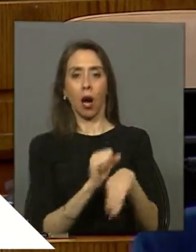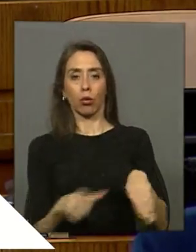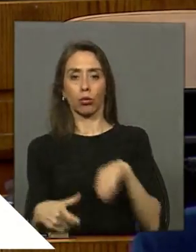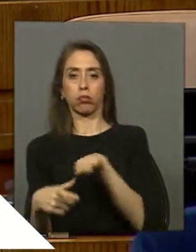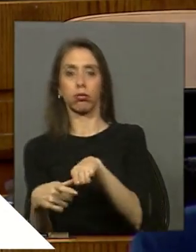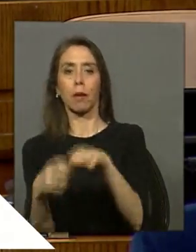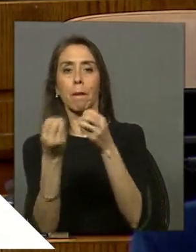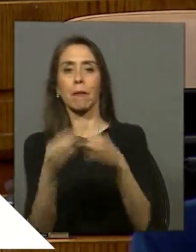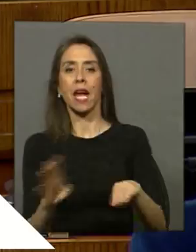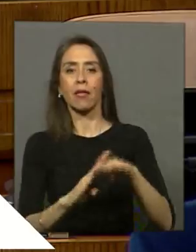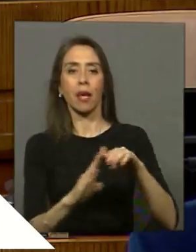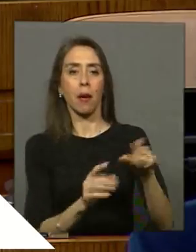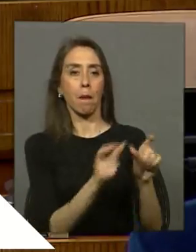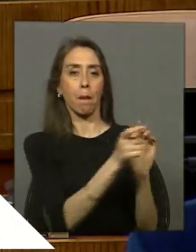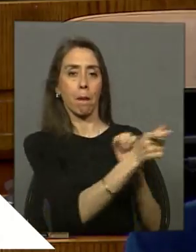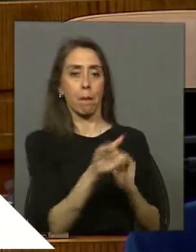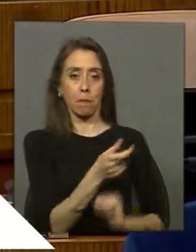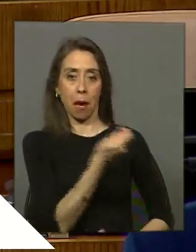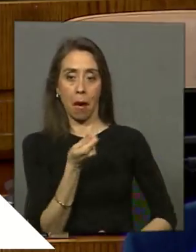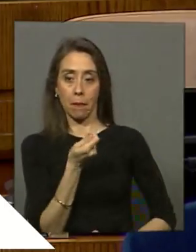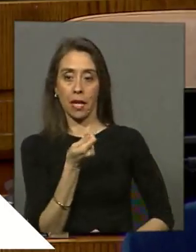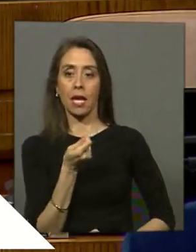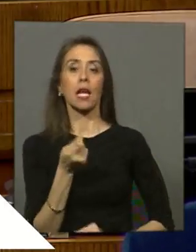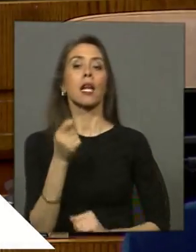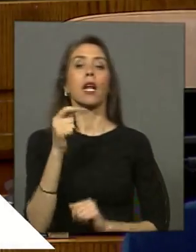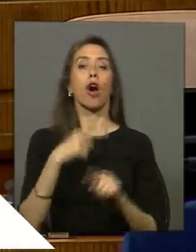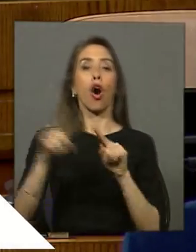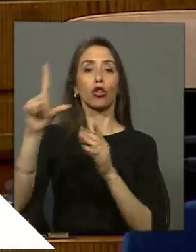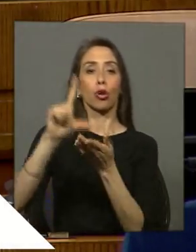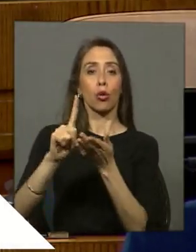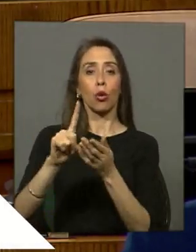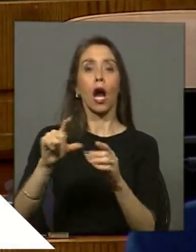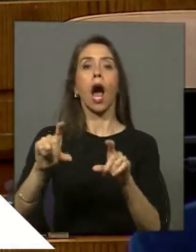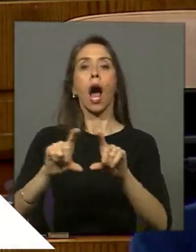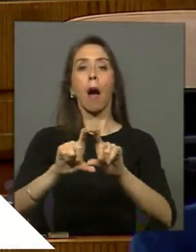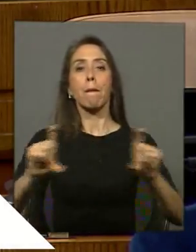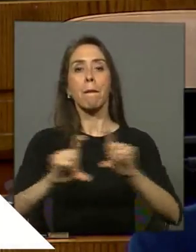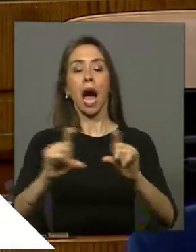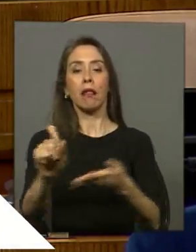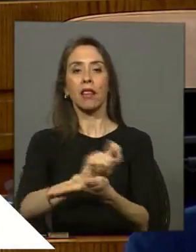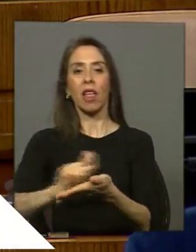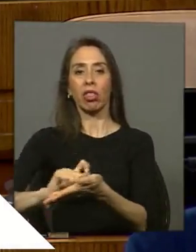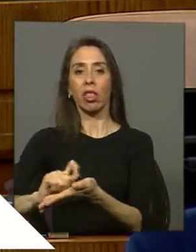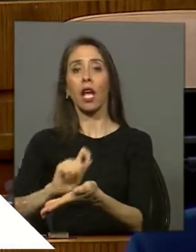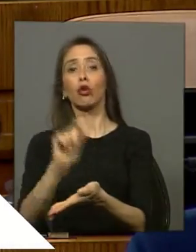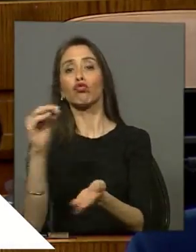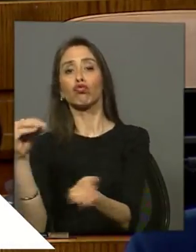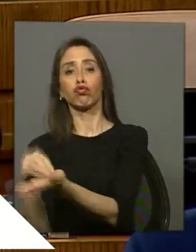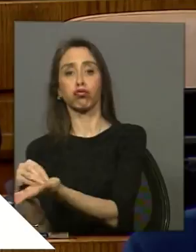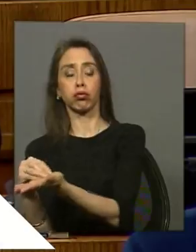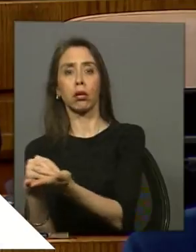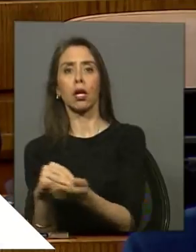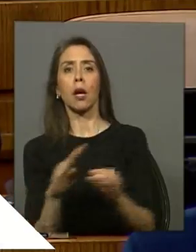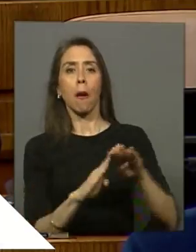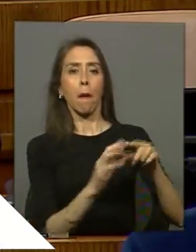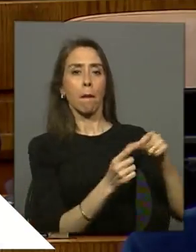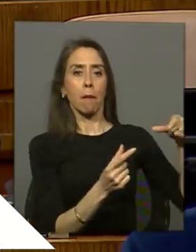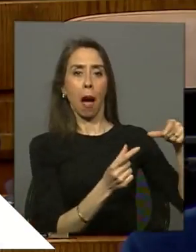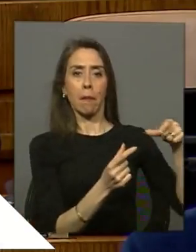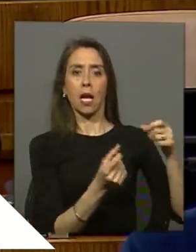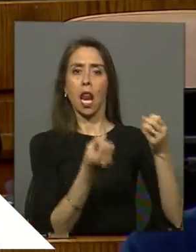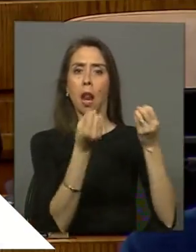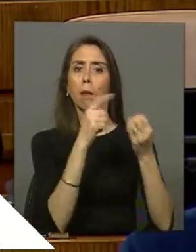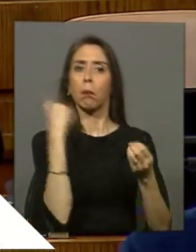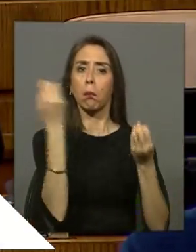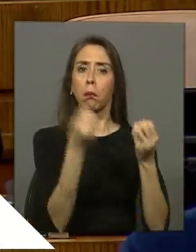especialmente los que son más caros usted va le toma la patente se le pierde el ticket y le cobran 17 mil pesos 12 mil pesos circunstancias que ellos saben perfectamente cuánto